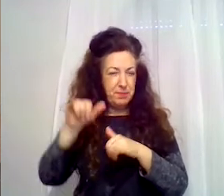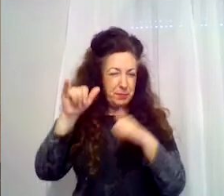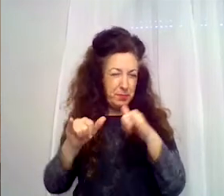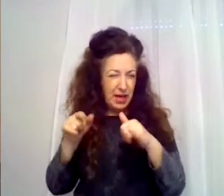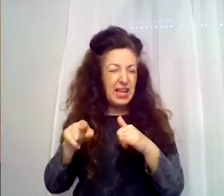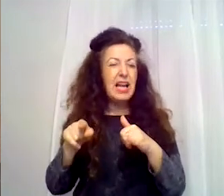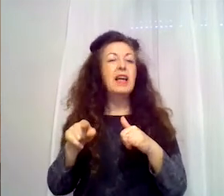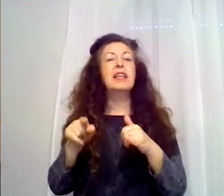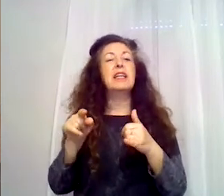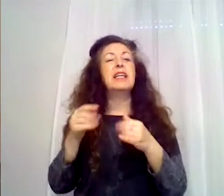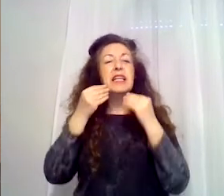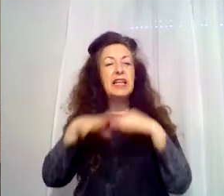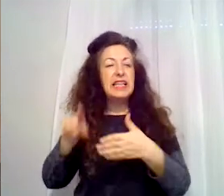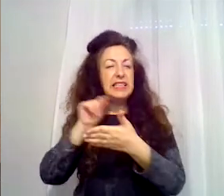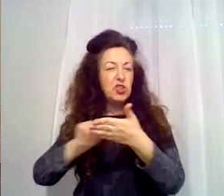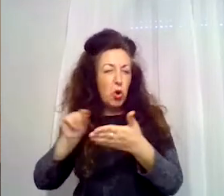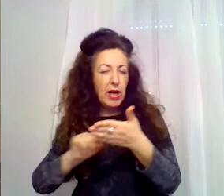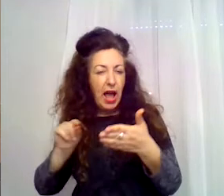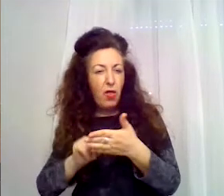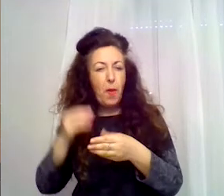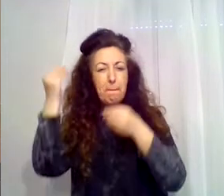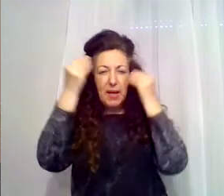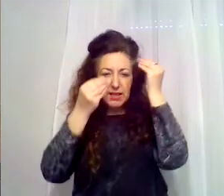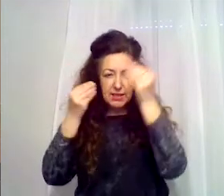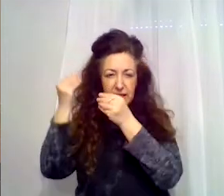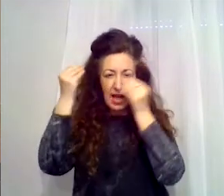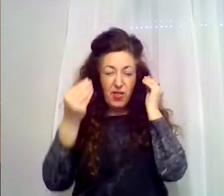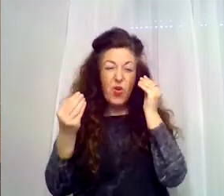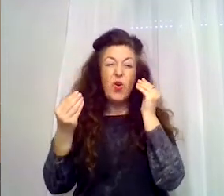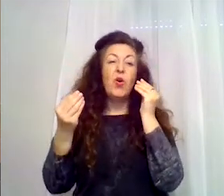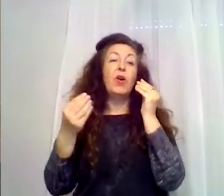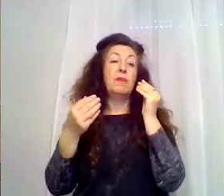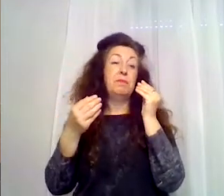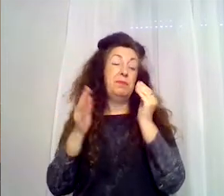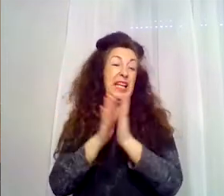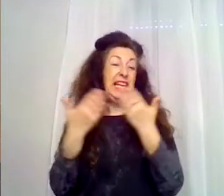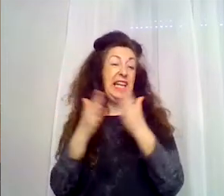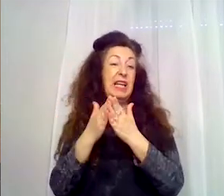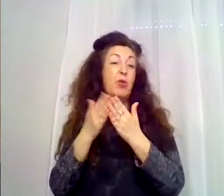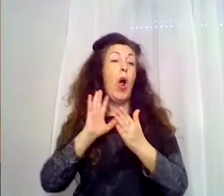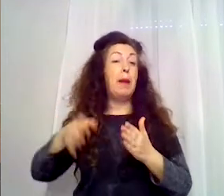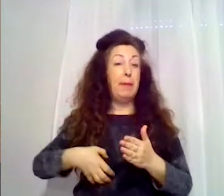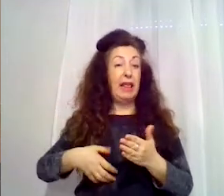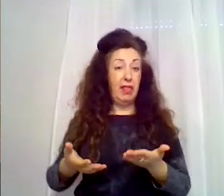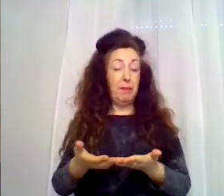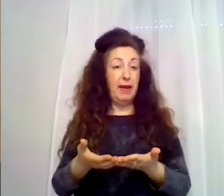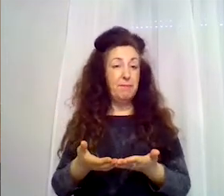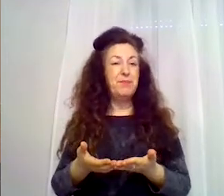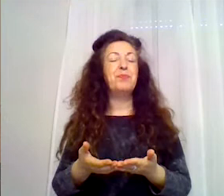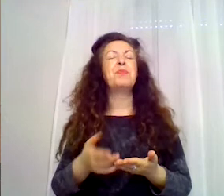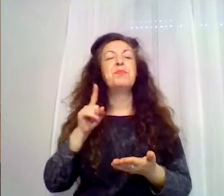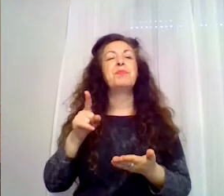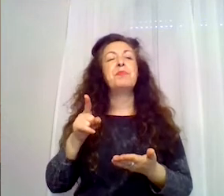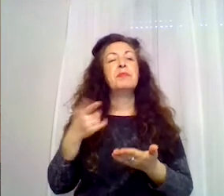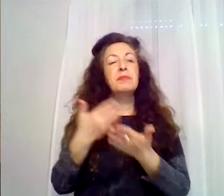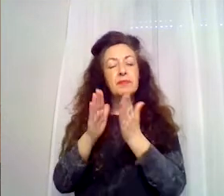y Epicuro por otro lado no se le conoce ninguna historia sexual, tampoco a Marlowe, pero